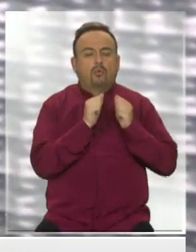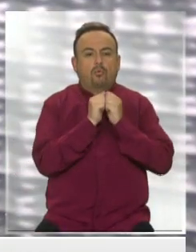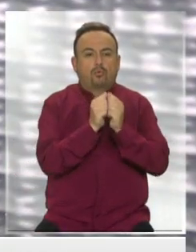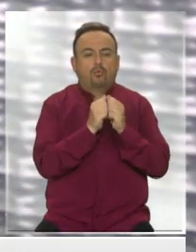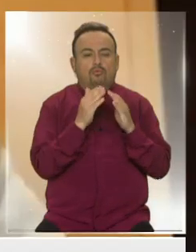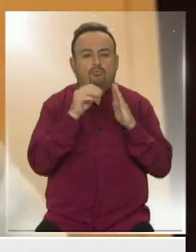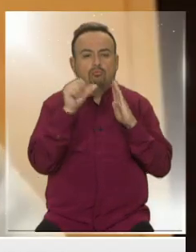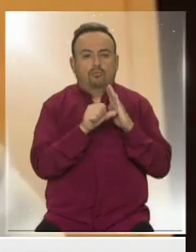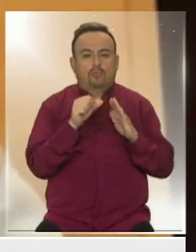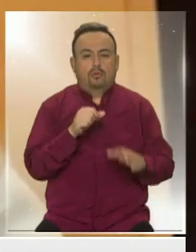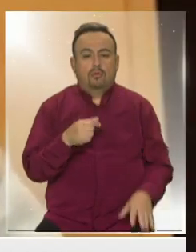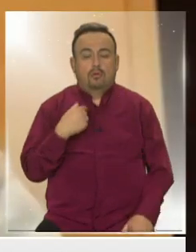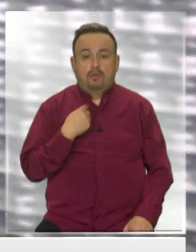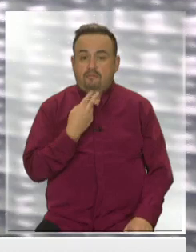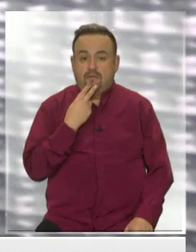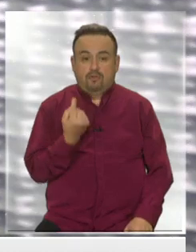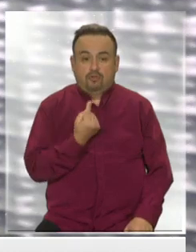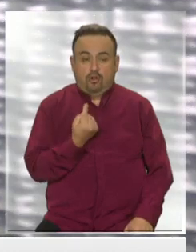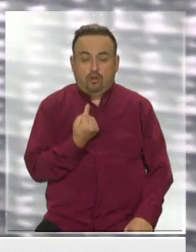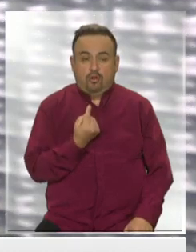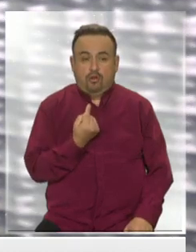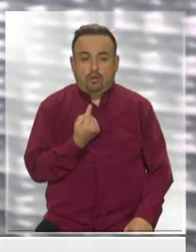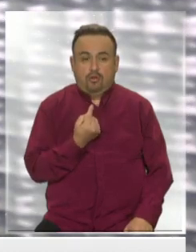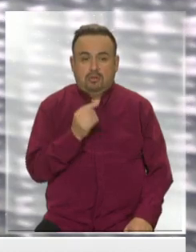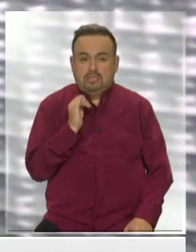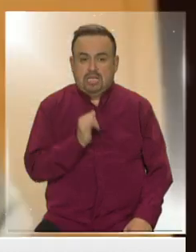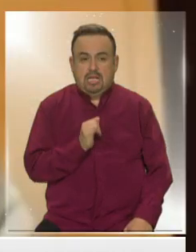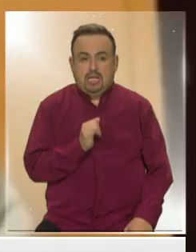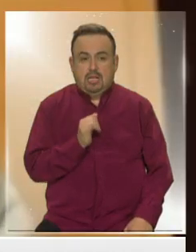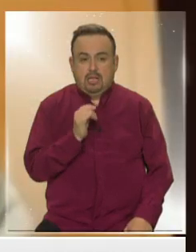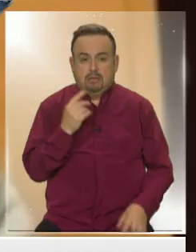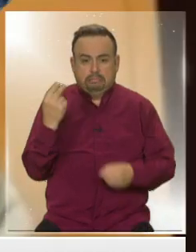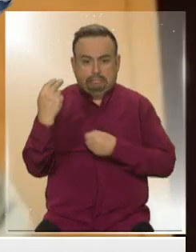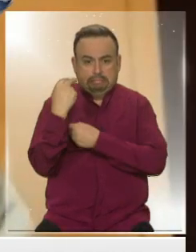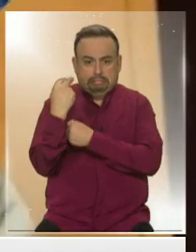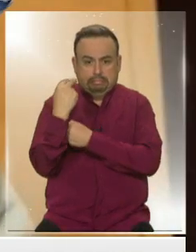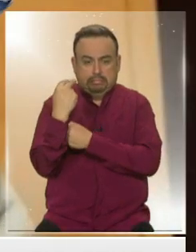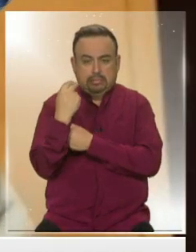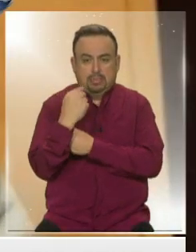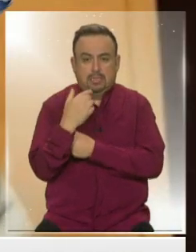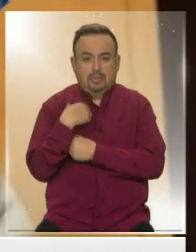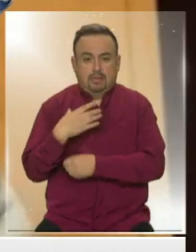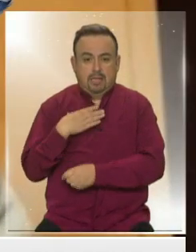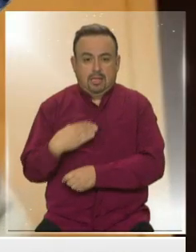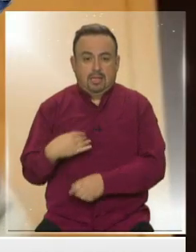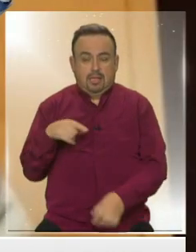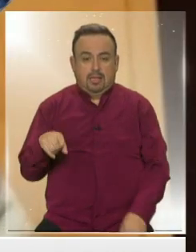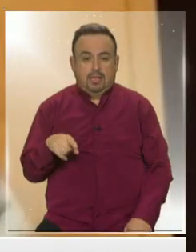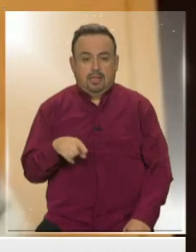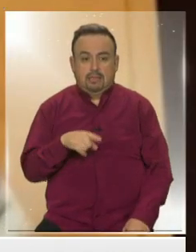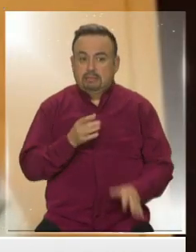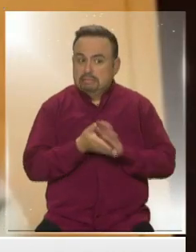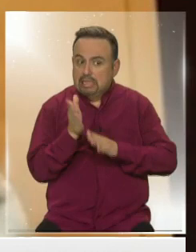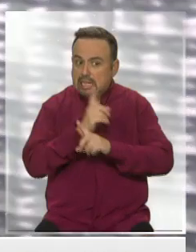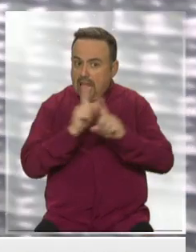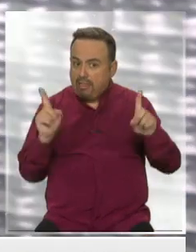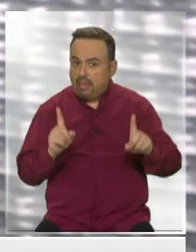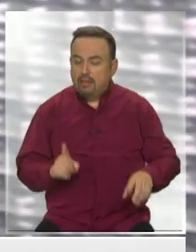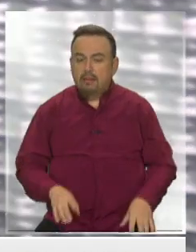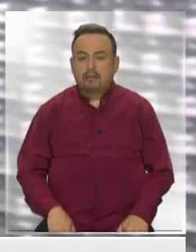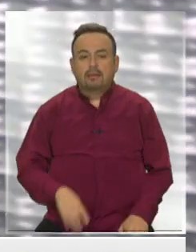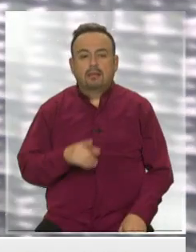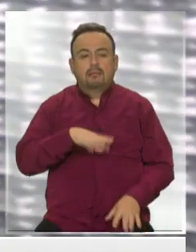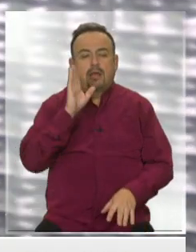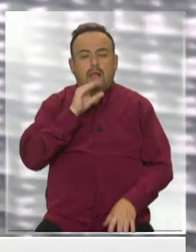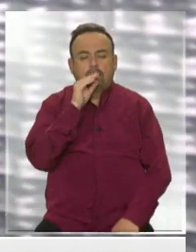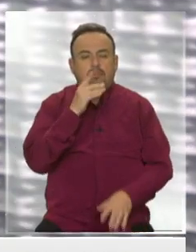la cuarentena, Pollo? No, yo vivo solo, constantemente vigilado por uno de mis hijos, Alejandro, que me dice no salga ahí por ningún motivo. ¿Con quién hablas